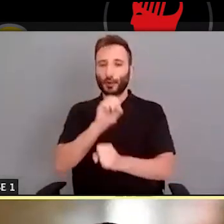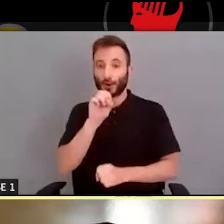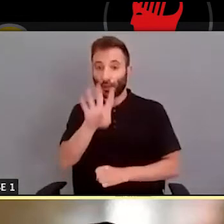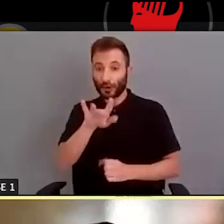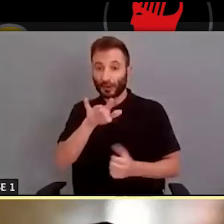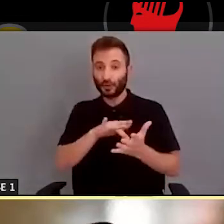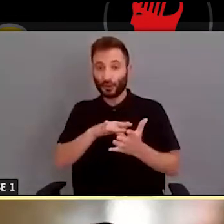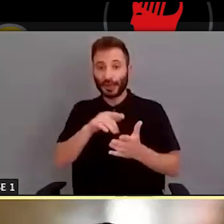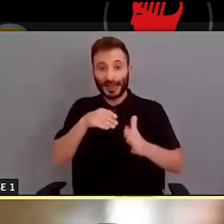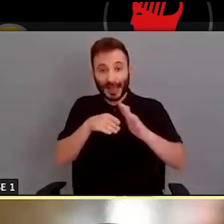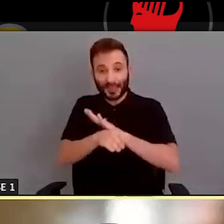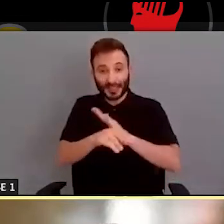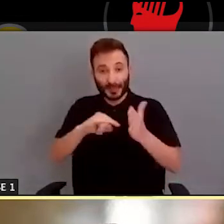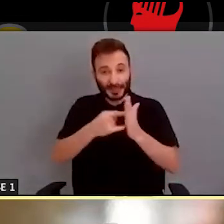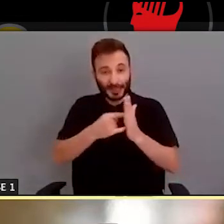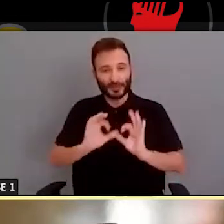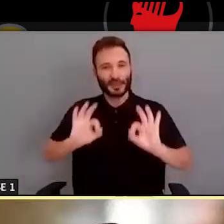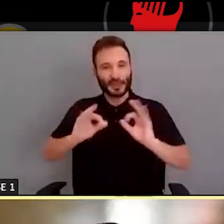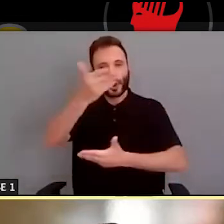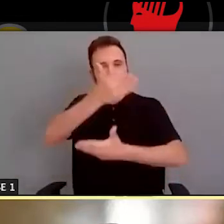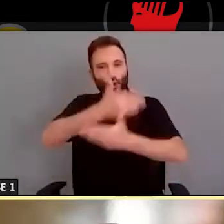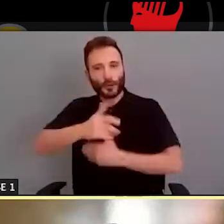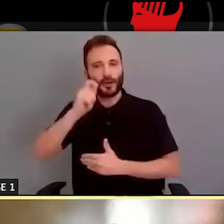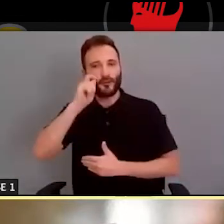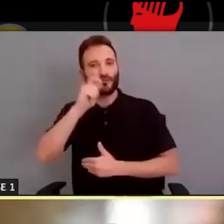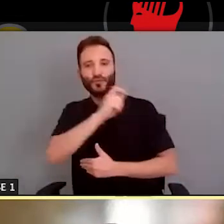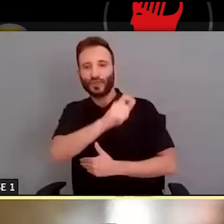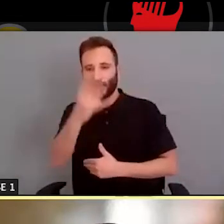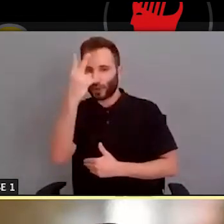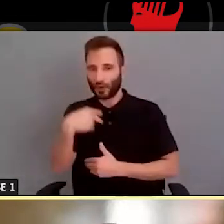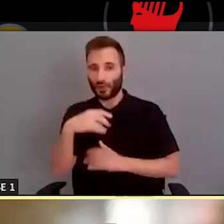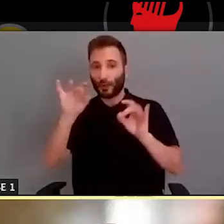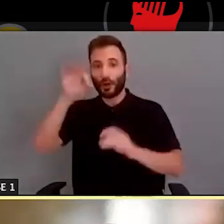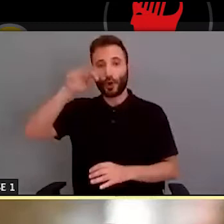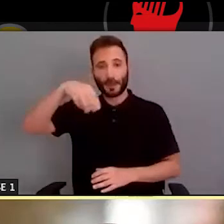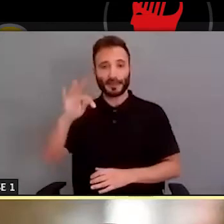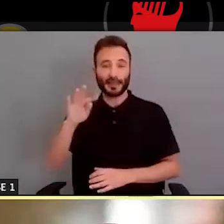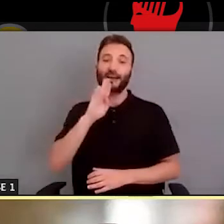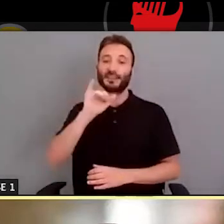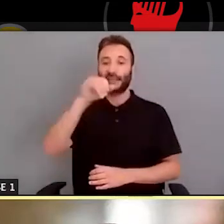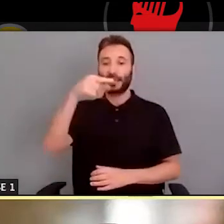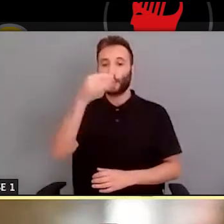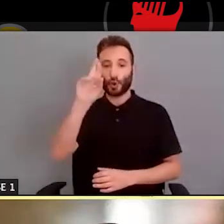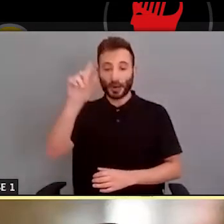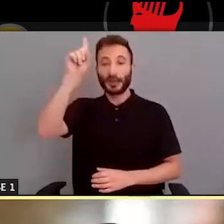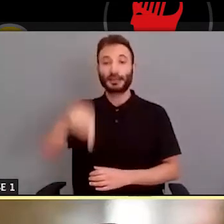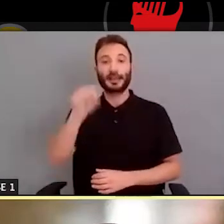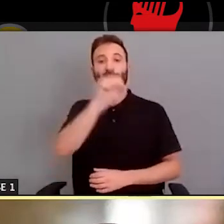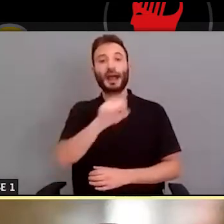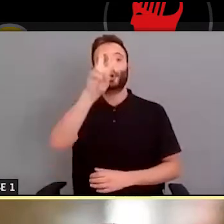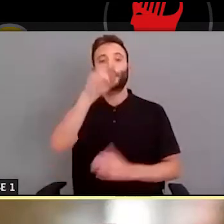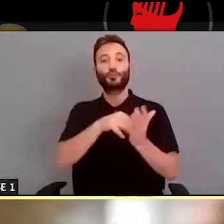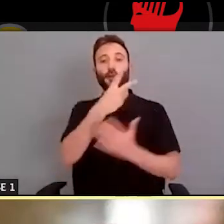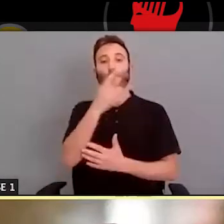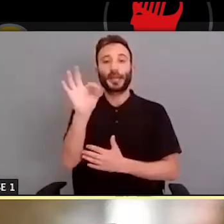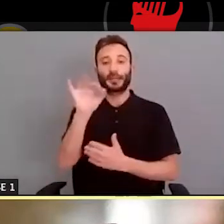lideran conjuntamente OMT y Fundación 11, como ha mencionado antes Igor. Además, desde 2020 compagina la actividad de normalización con